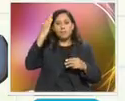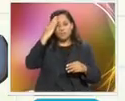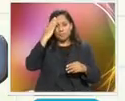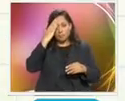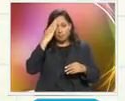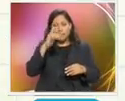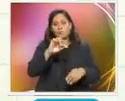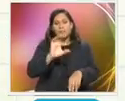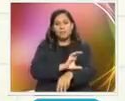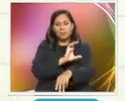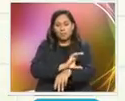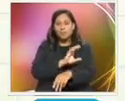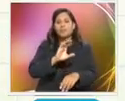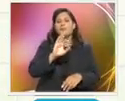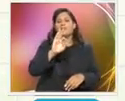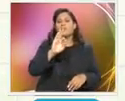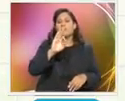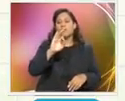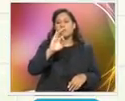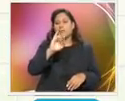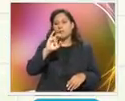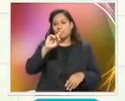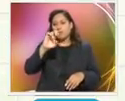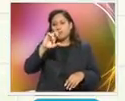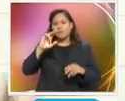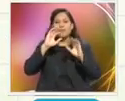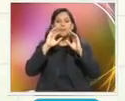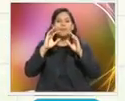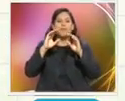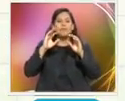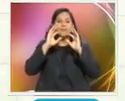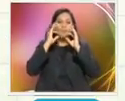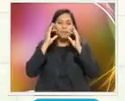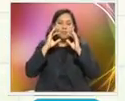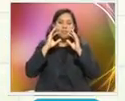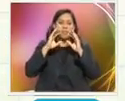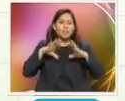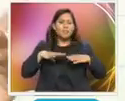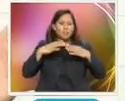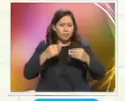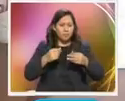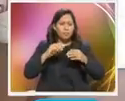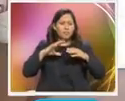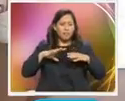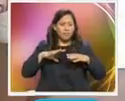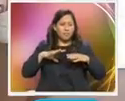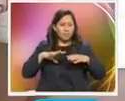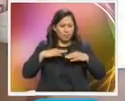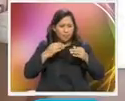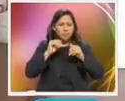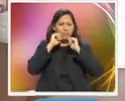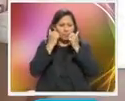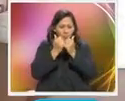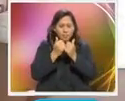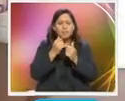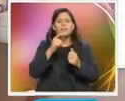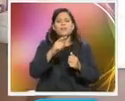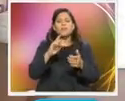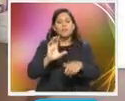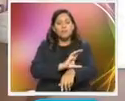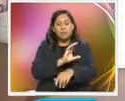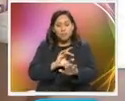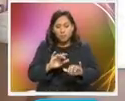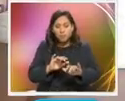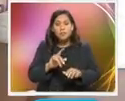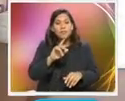Electronic Frontier Foundation, es decir, la Fundación de la Frontera Electrónica. Muy bien. Se ha dedicado desde los años 90 a vigilar,